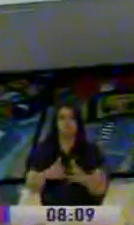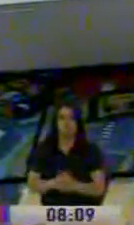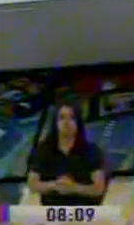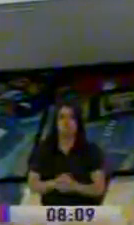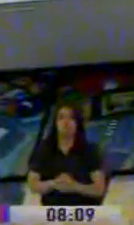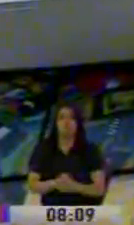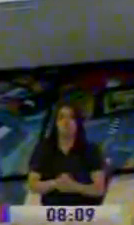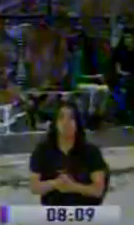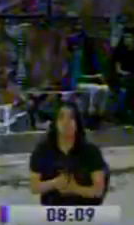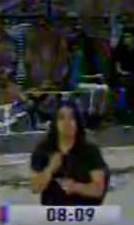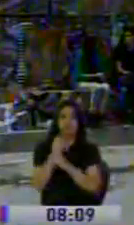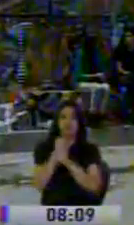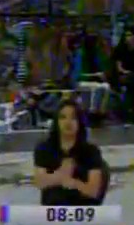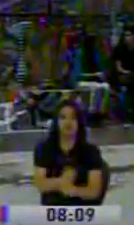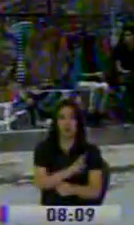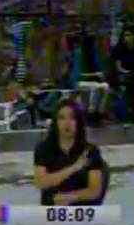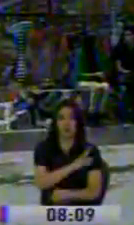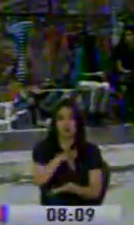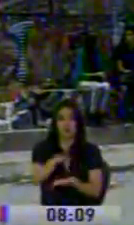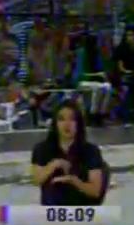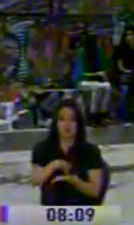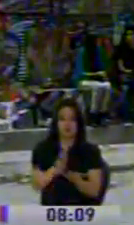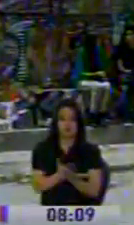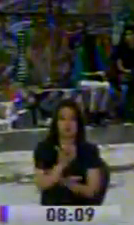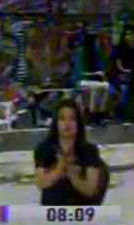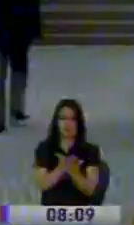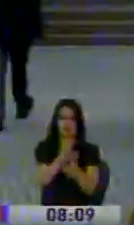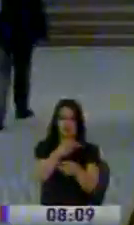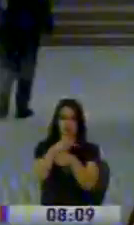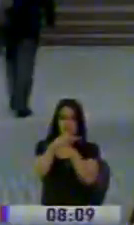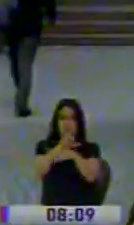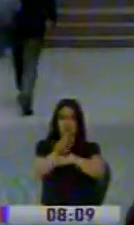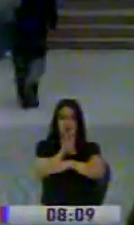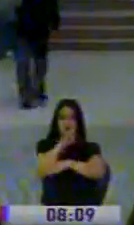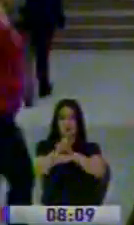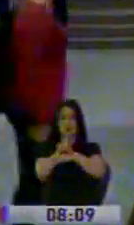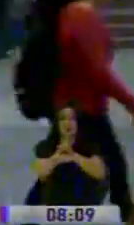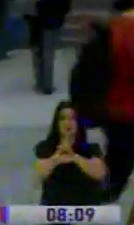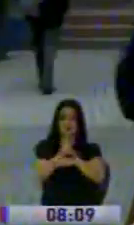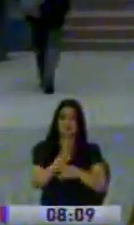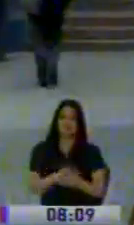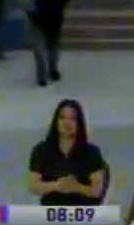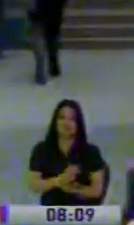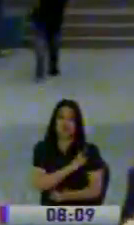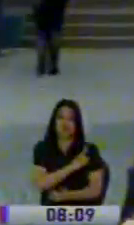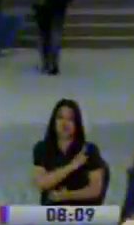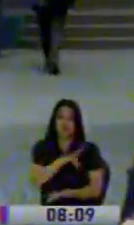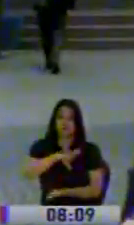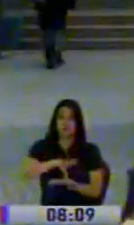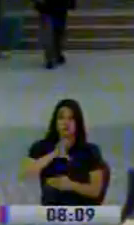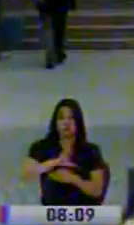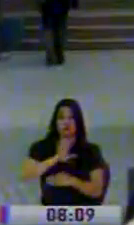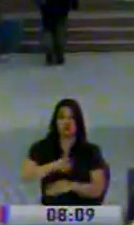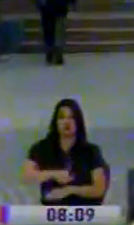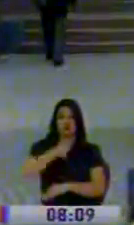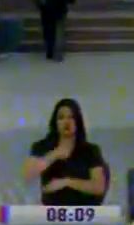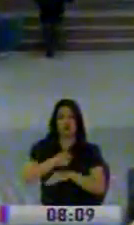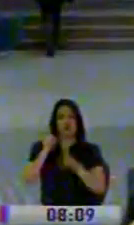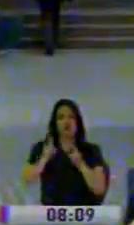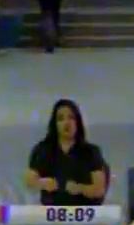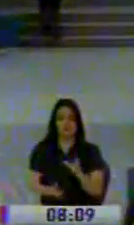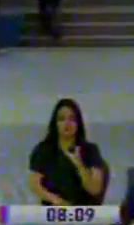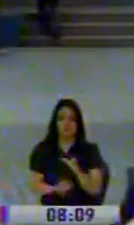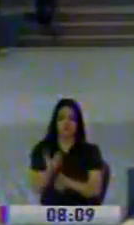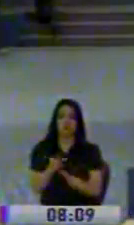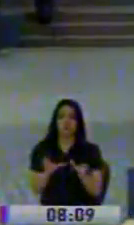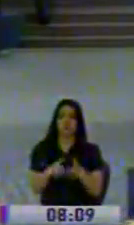tiene 2 propuestas que enviarán al Consejo Directivo Universitario. La Universidad Central del Ecuador y sus autoridades levanten y formen una comisión